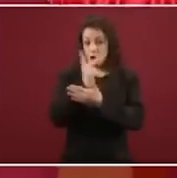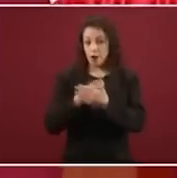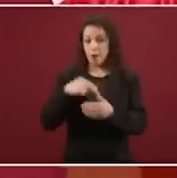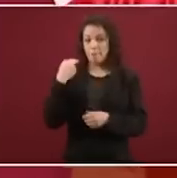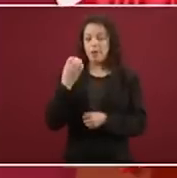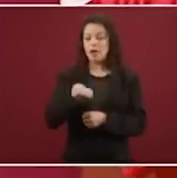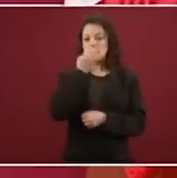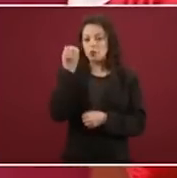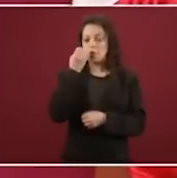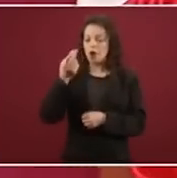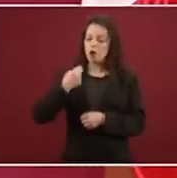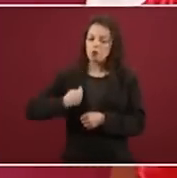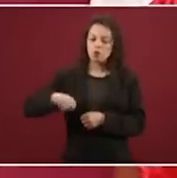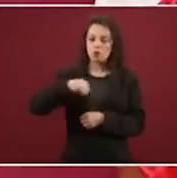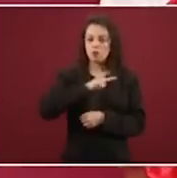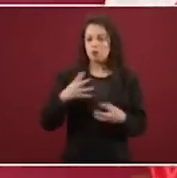es Nuestra.